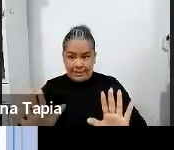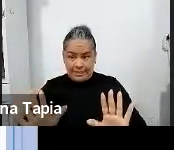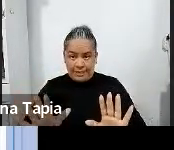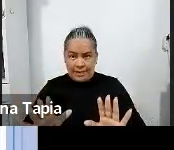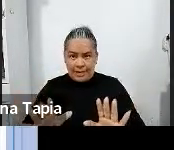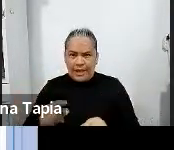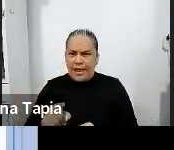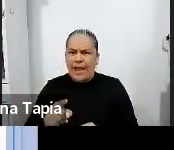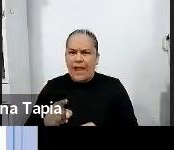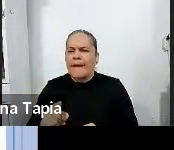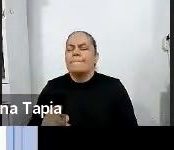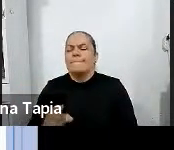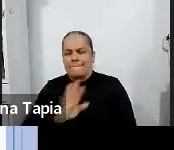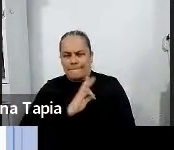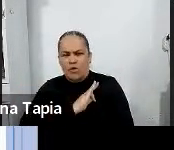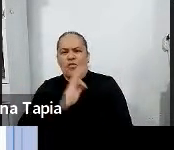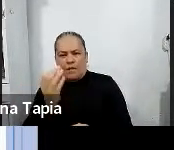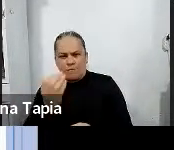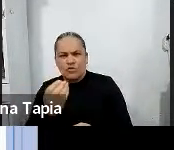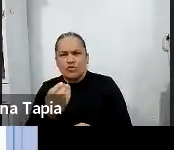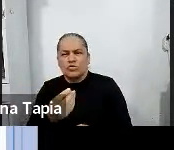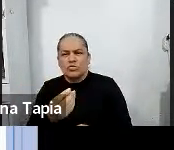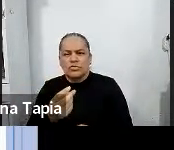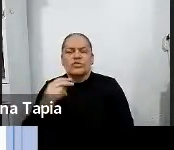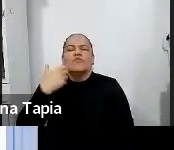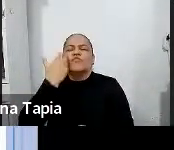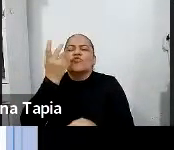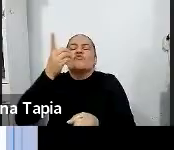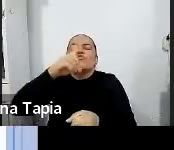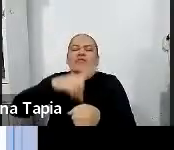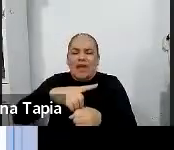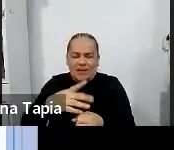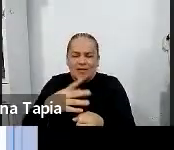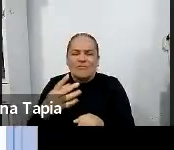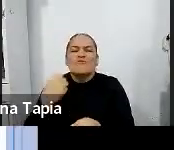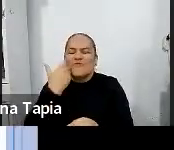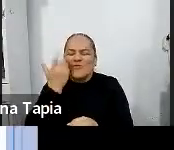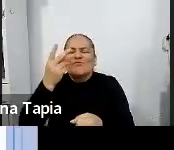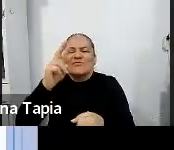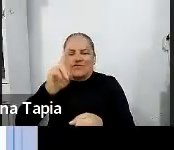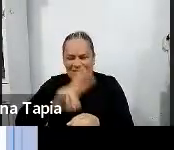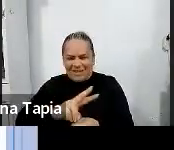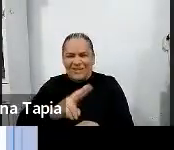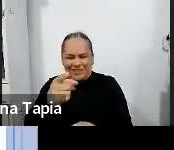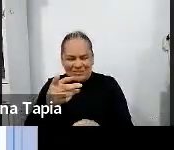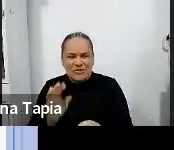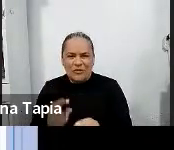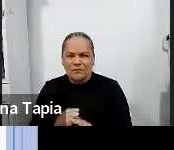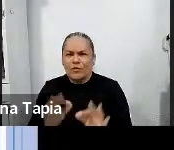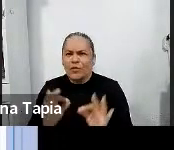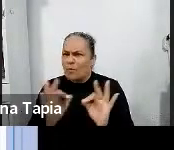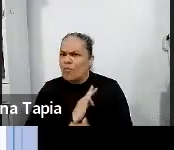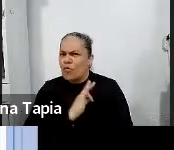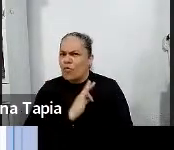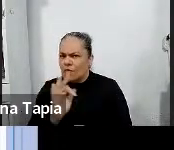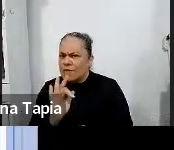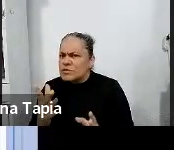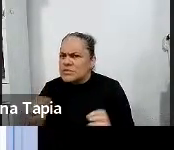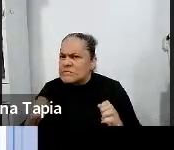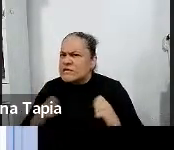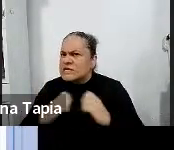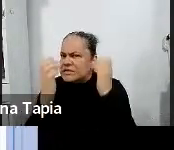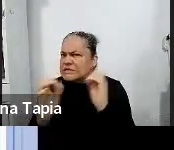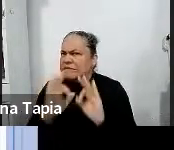voluntariado, trabajar para brindar solidaridad, para ayuda en situaciones de emergencia. Entonces,